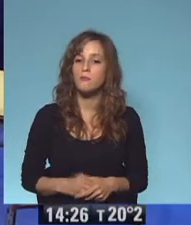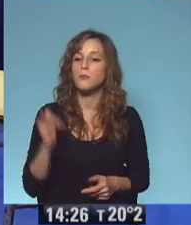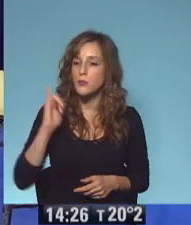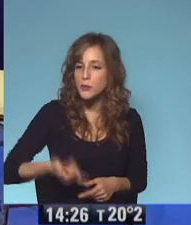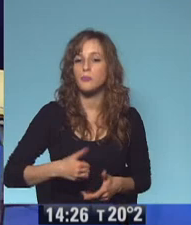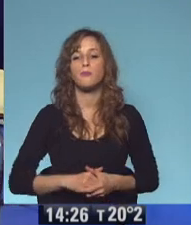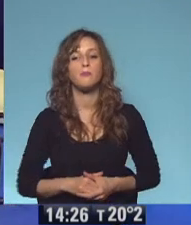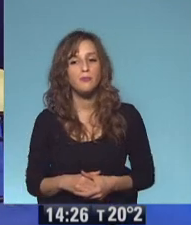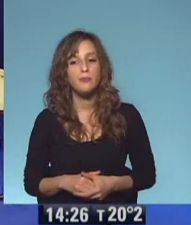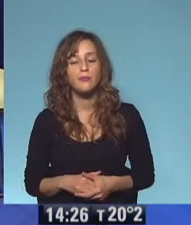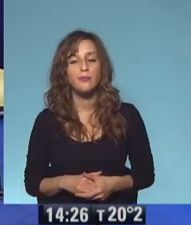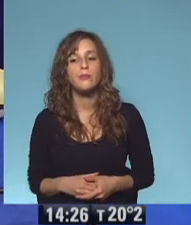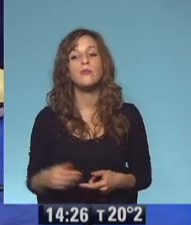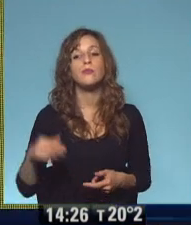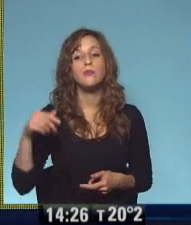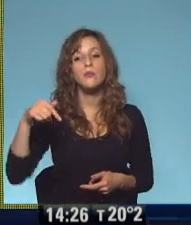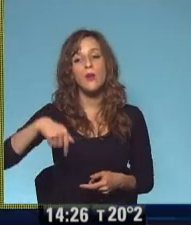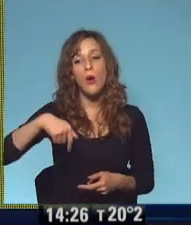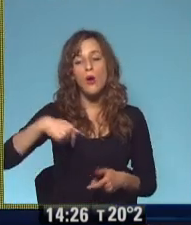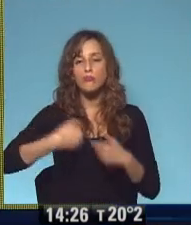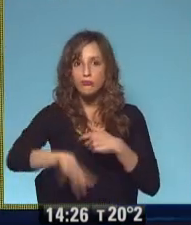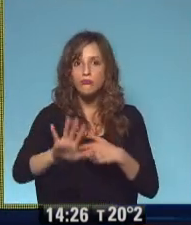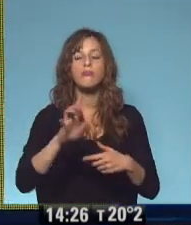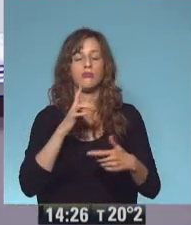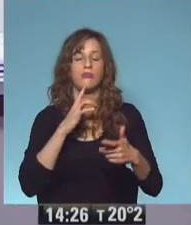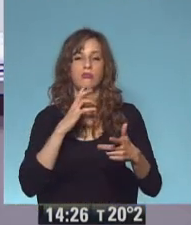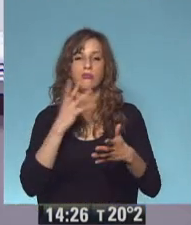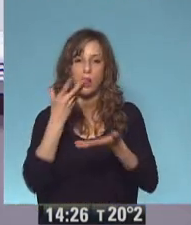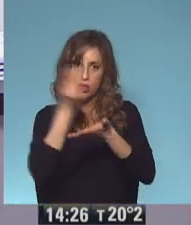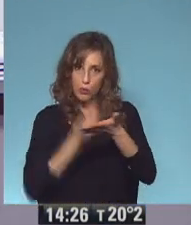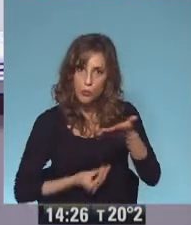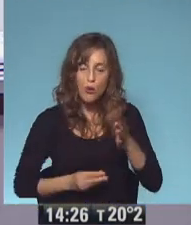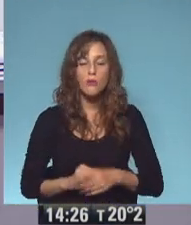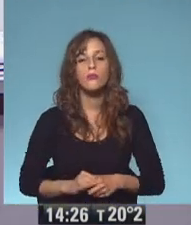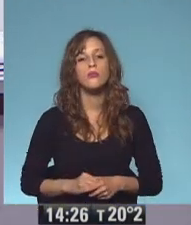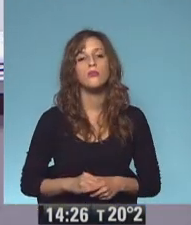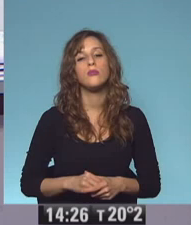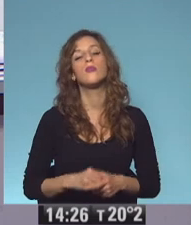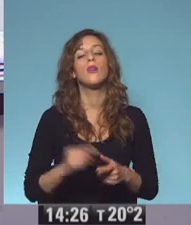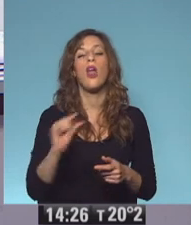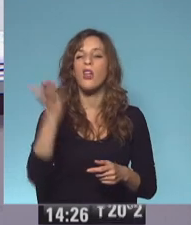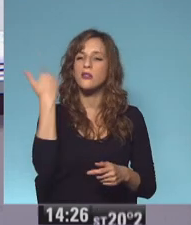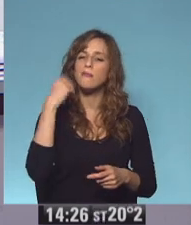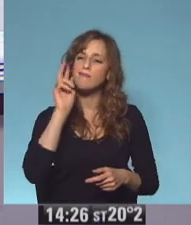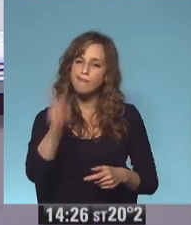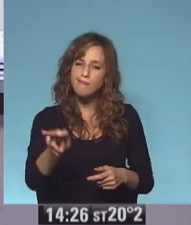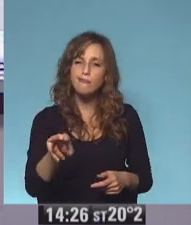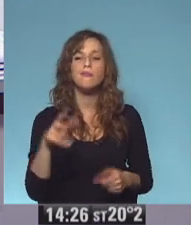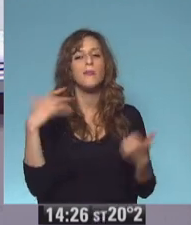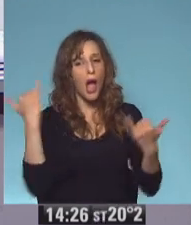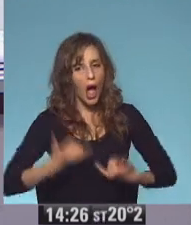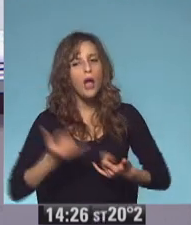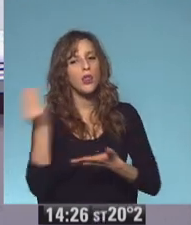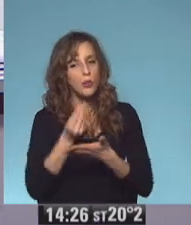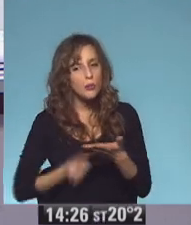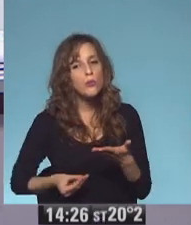Bien. Entonces, sí. Empecemos hoy con planos y mapas. Ahí, en lo que acabamos de ver, había un plano, ¿no? ¿Prestaron sí. atención? ¿Se dieron cuenta